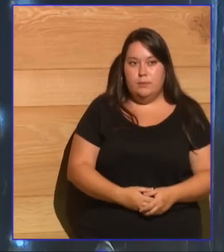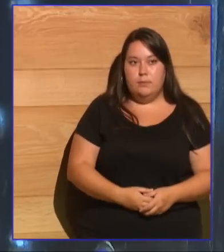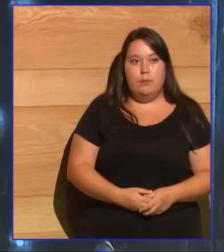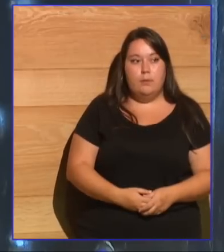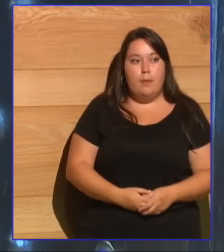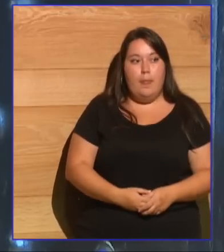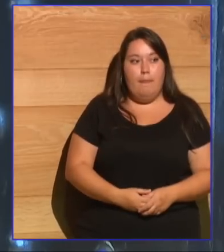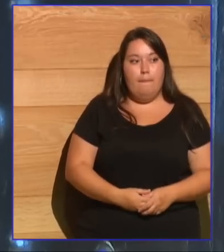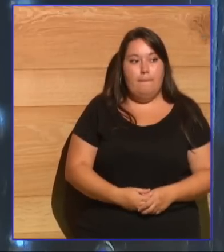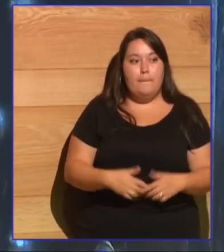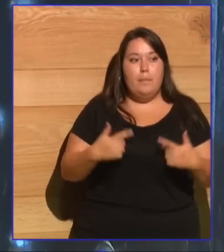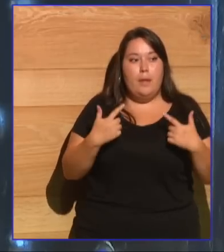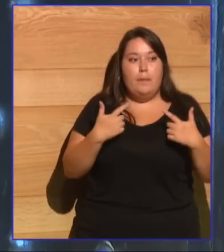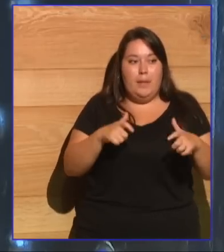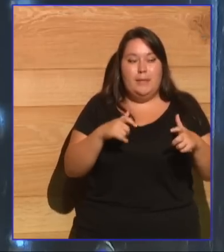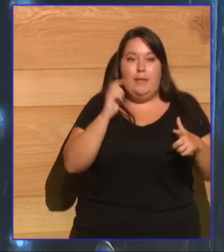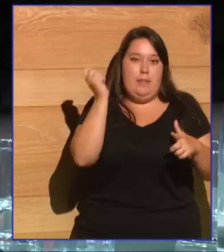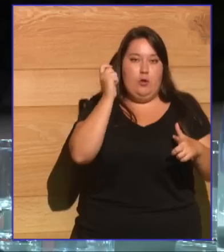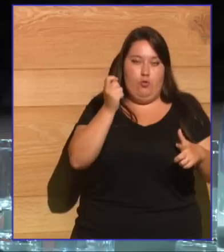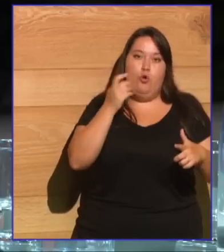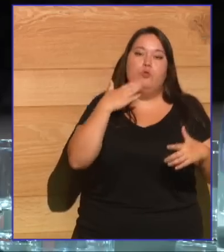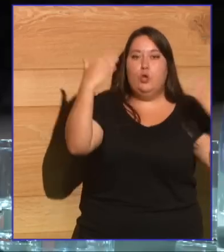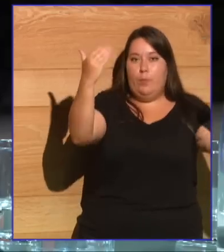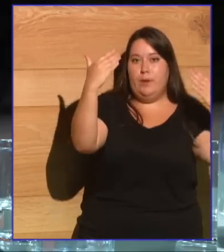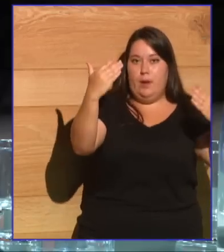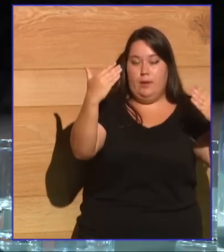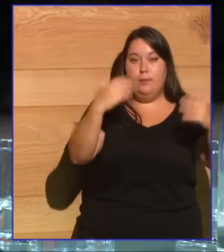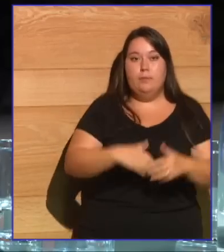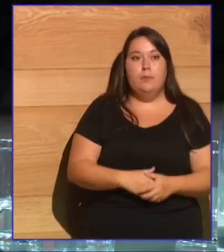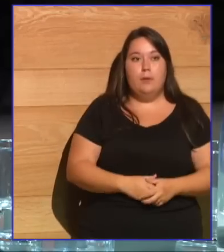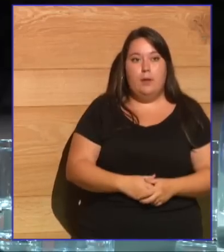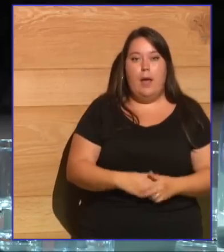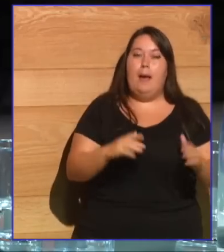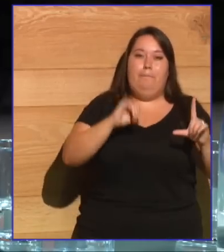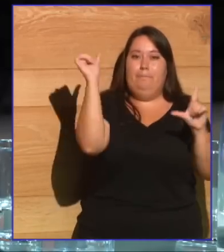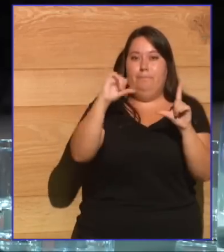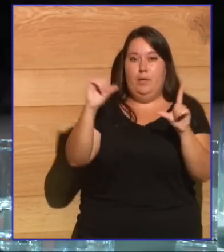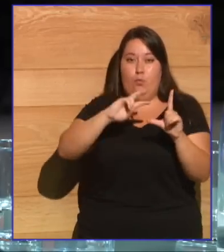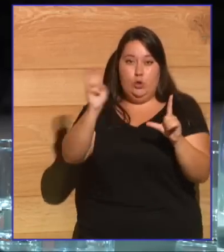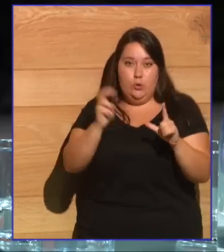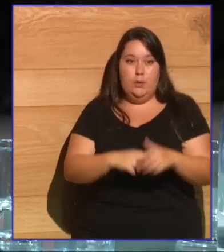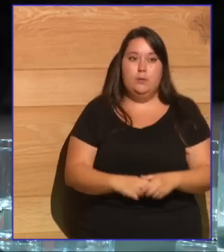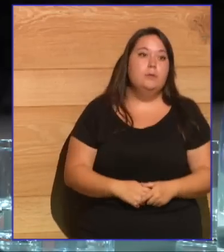de el propio interés jones además haciendo un homenaje en agresiones radiales la casa blanca